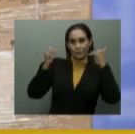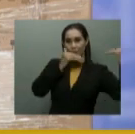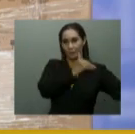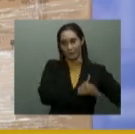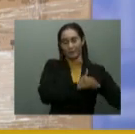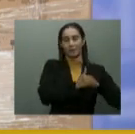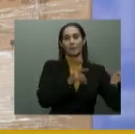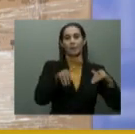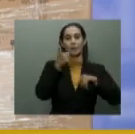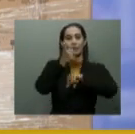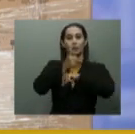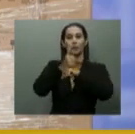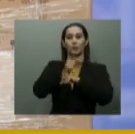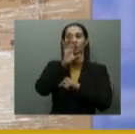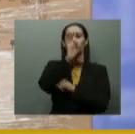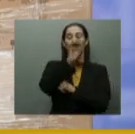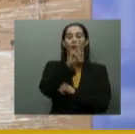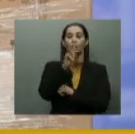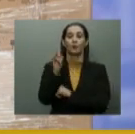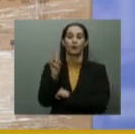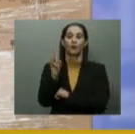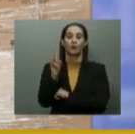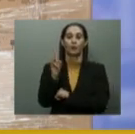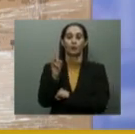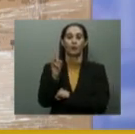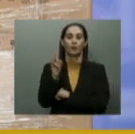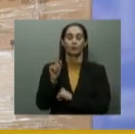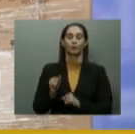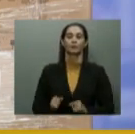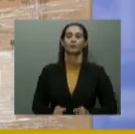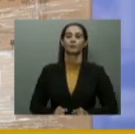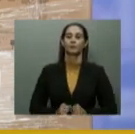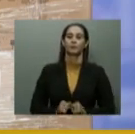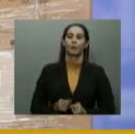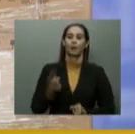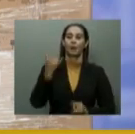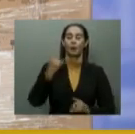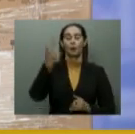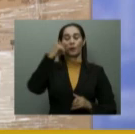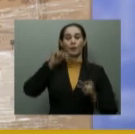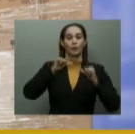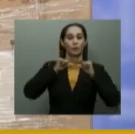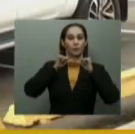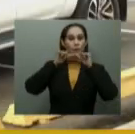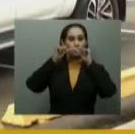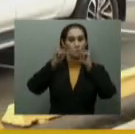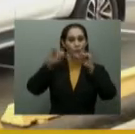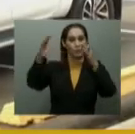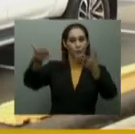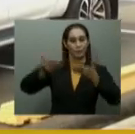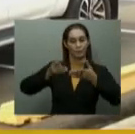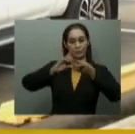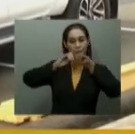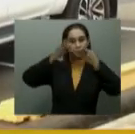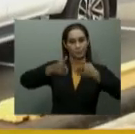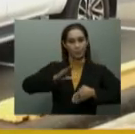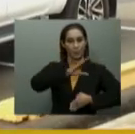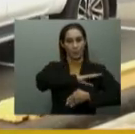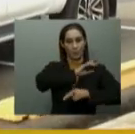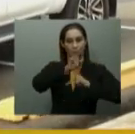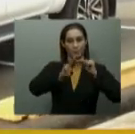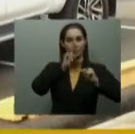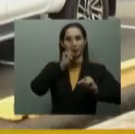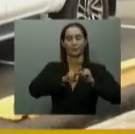cuál ha sido el desenlace yo viene uno en días pasados de un individuo que en que el policía se